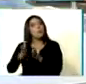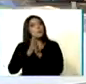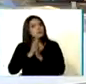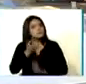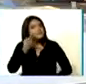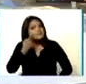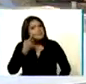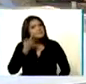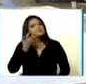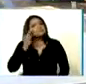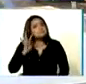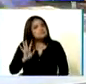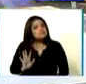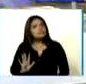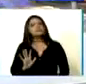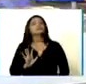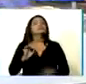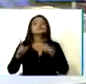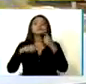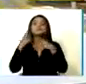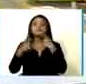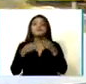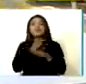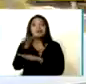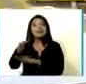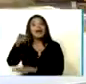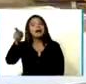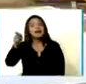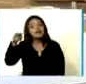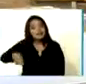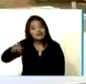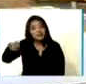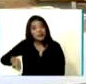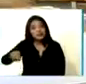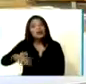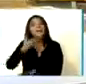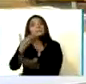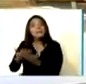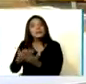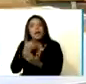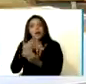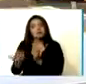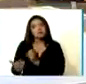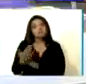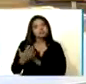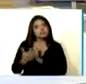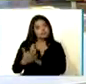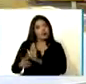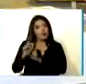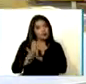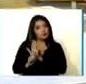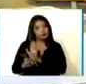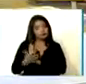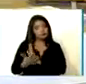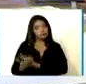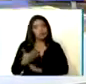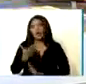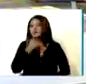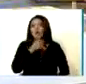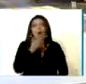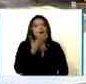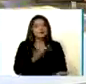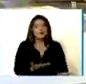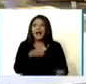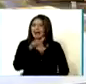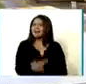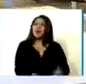la posibilidad de dirigirse al Tribunal Supremo de Justicia para solicitar un amparo constitucional, porque no existe la figura